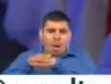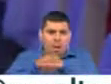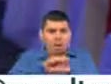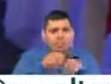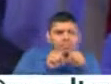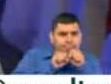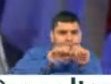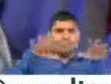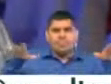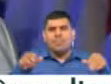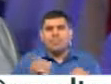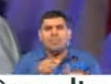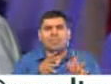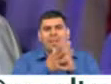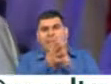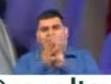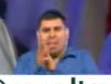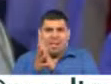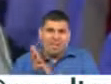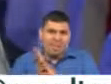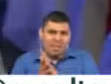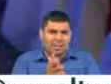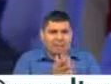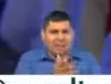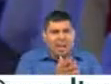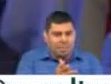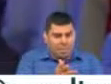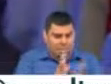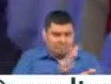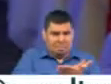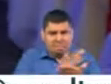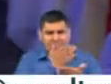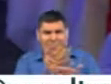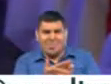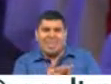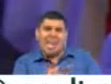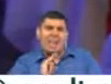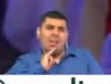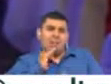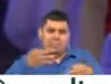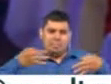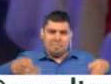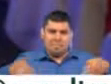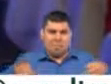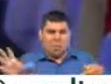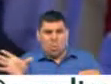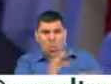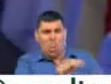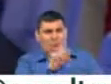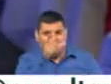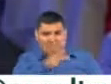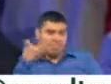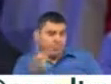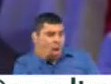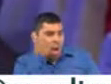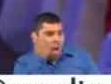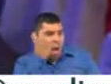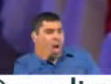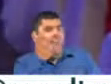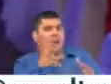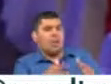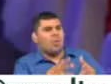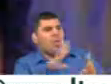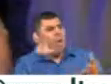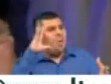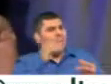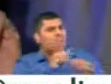acuerdo final, traducirlo en lenguaje sencillo para que los ciudadanos sepan que, con claridad, qué se acordó y cuál decisión